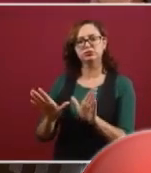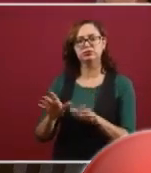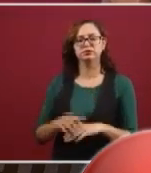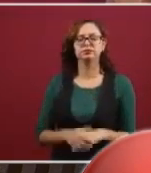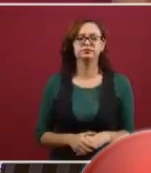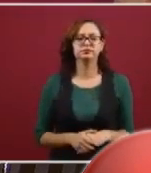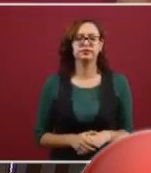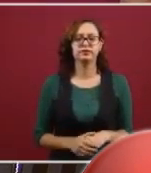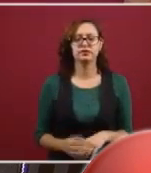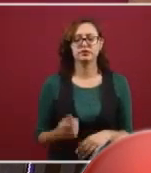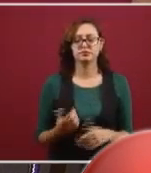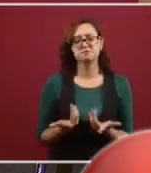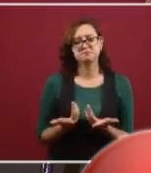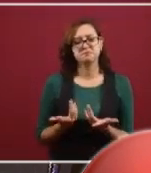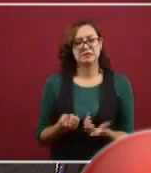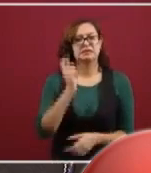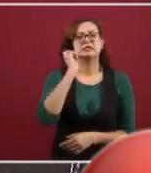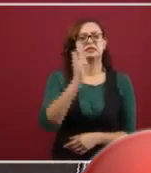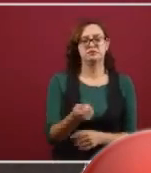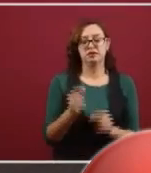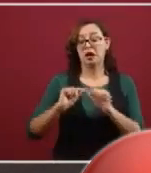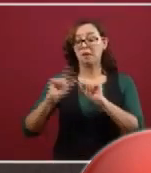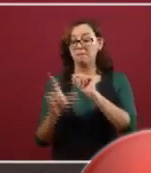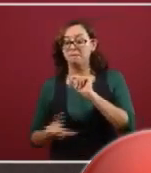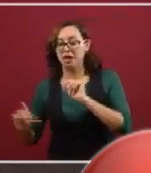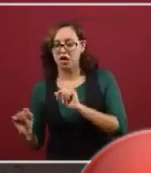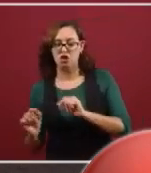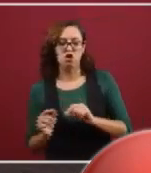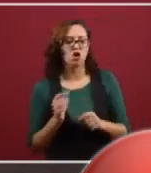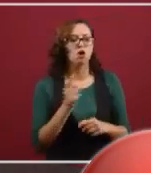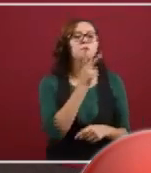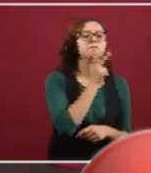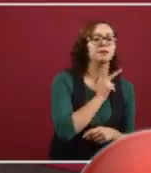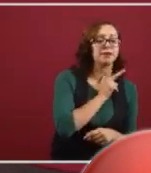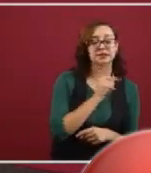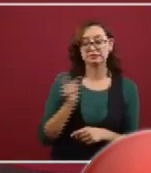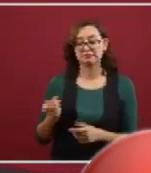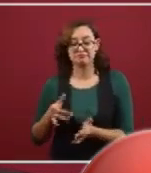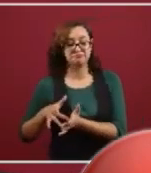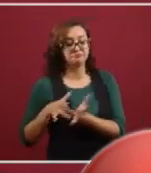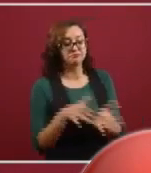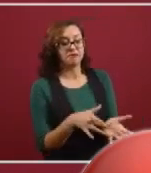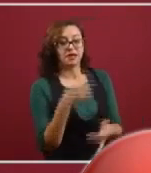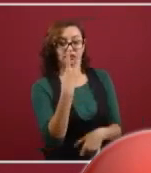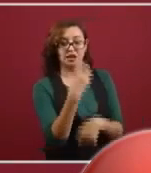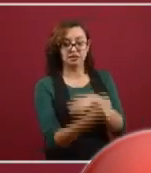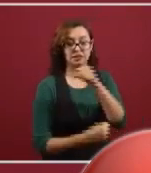3 años para rescatar a Pemex y que